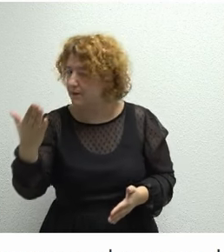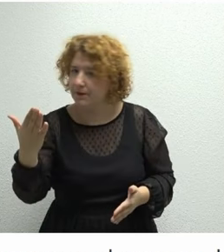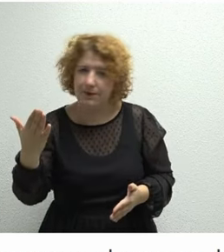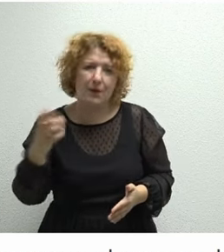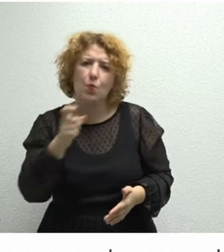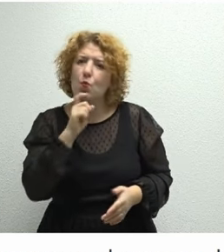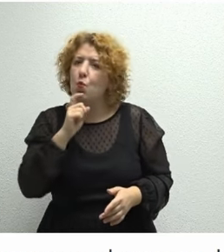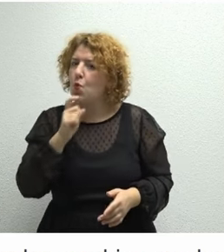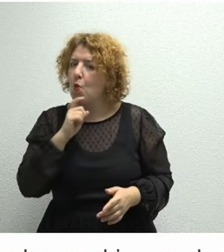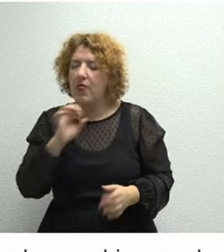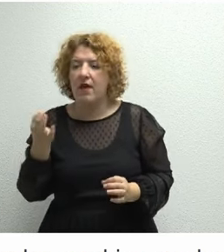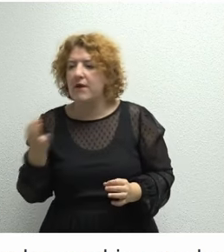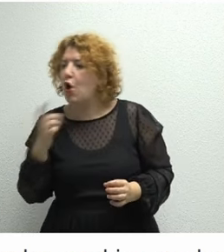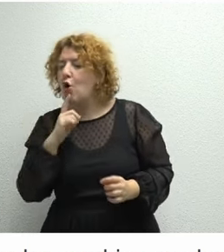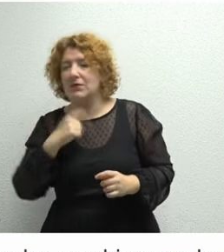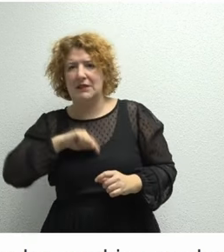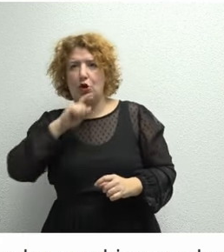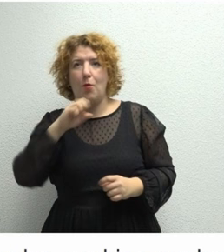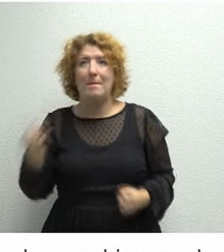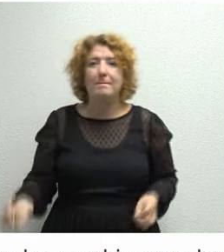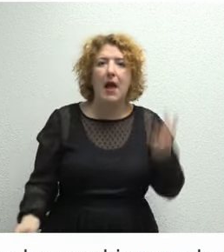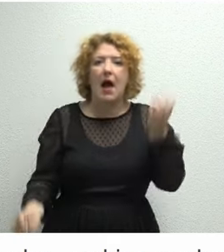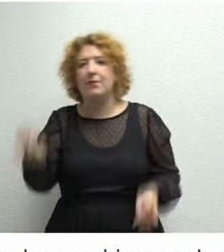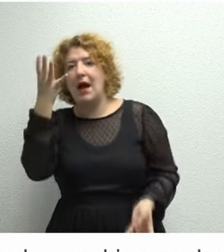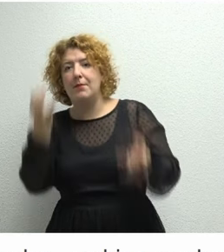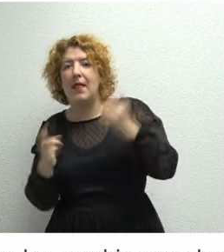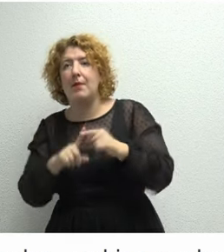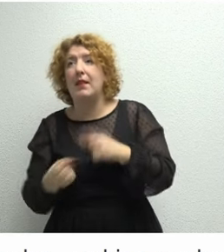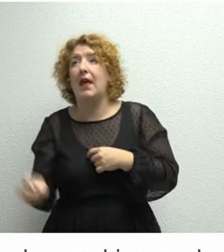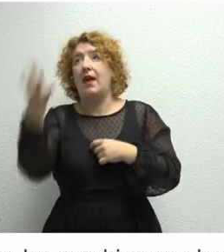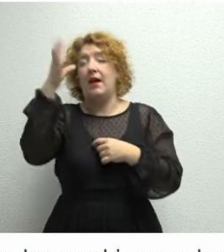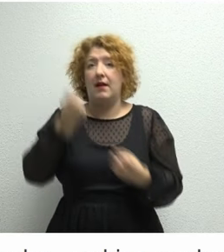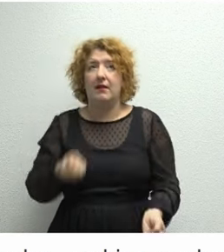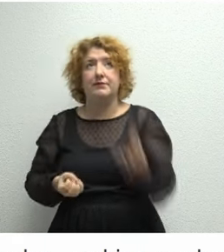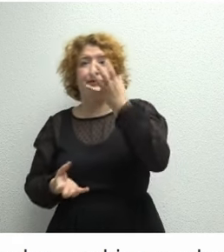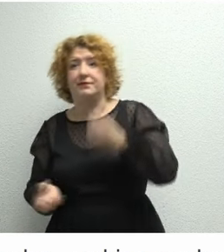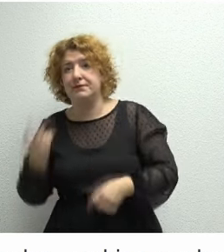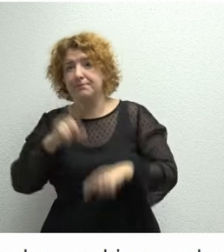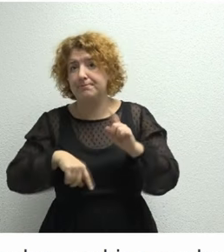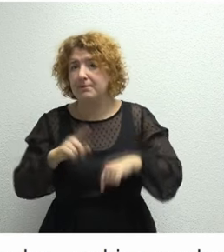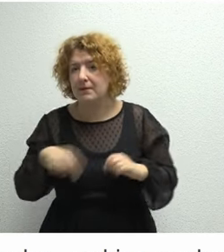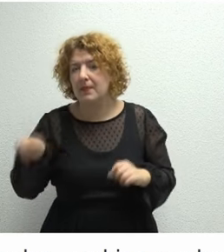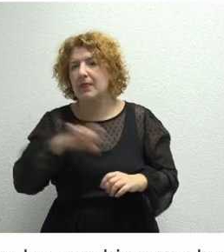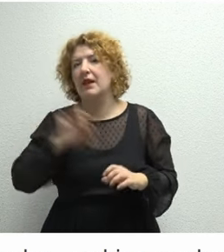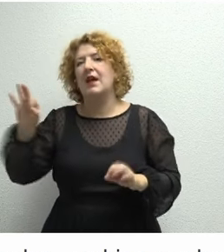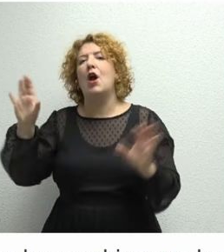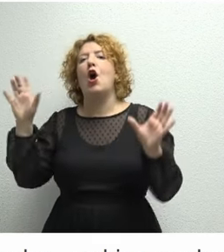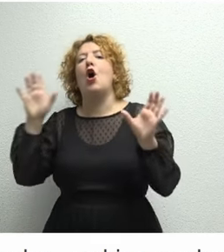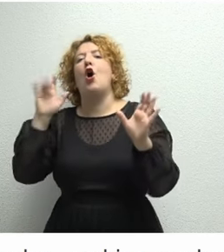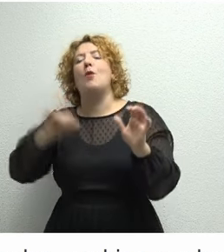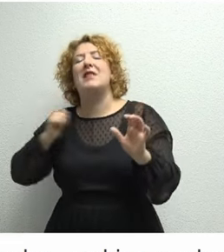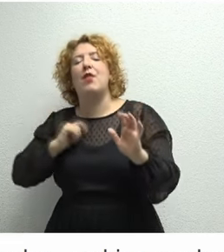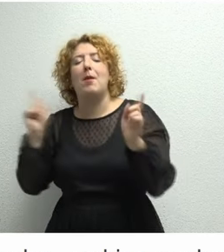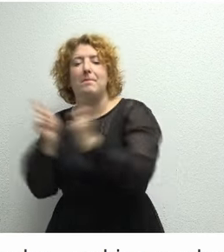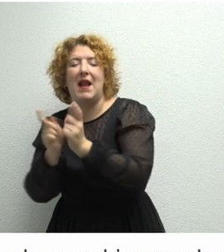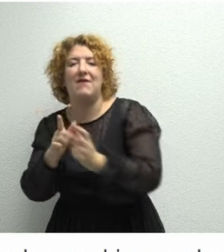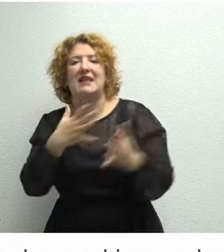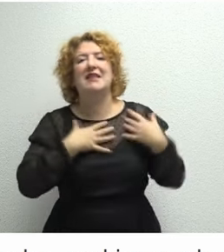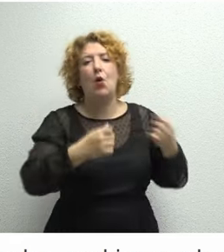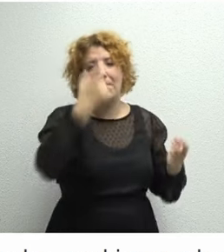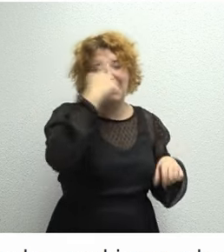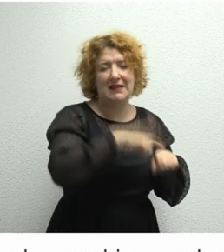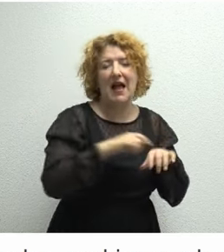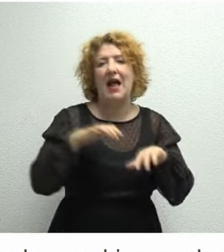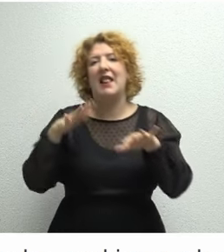malabarismo tenemos familias que con intervenciones disgregadas la unidad de hospitalización breve el equipo de Salud Mental la red de